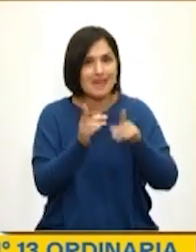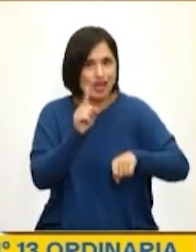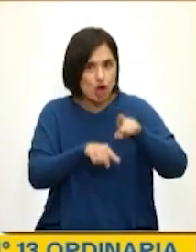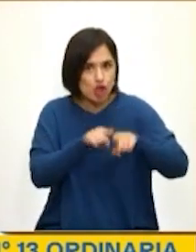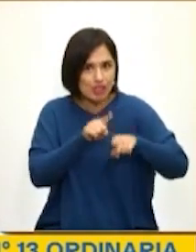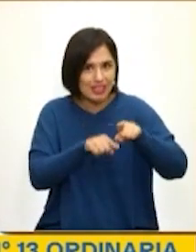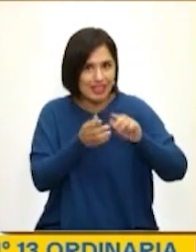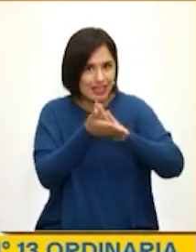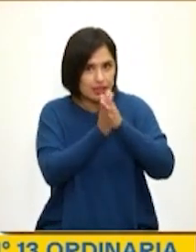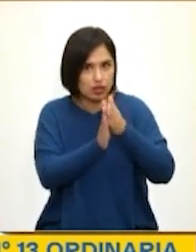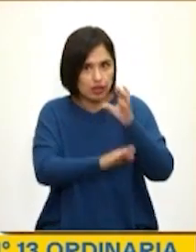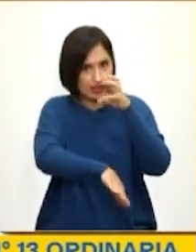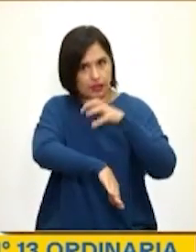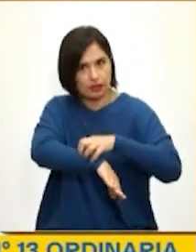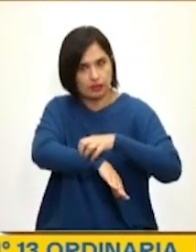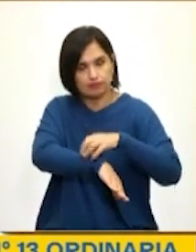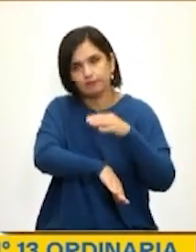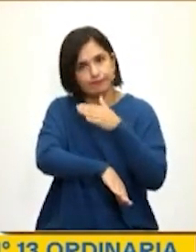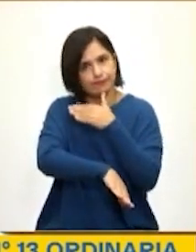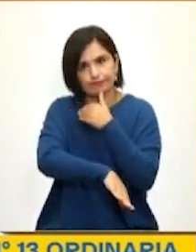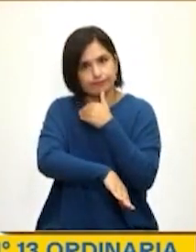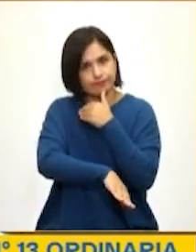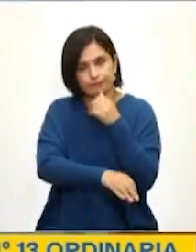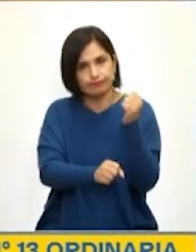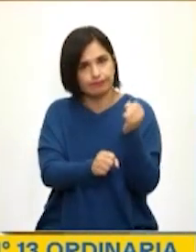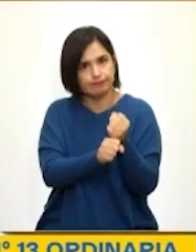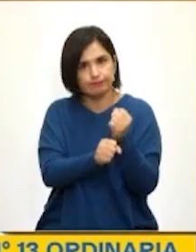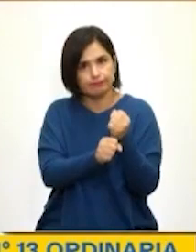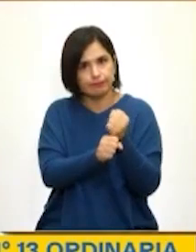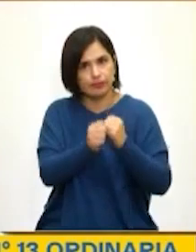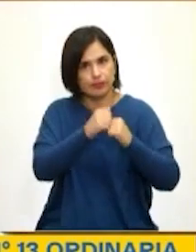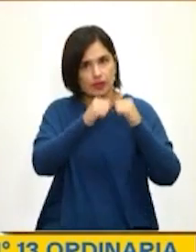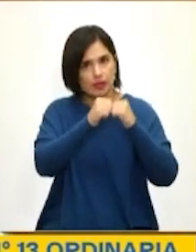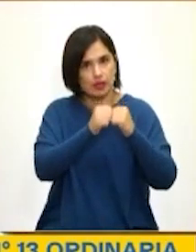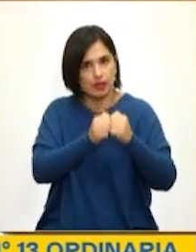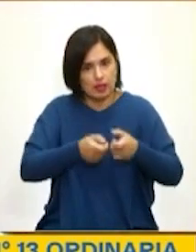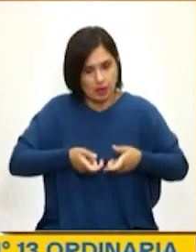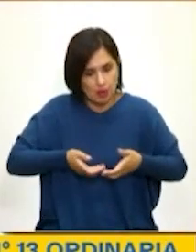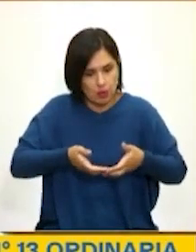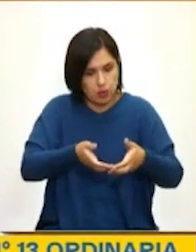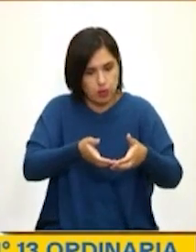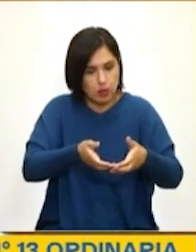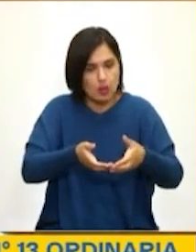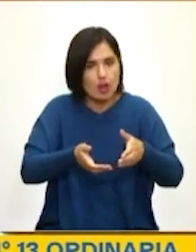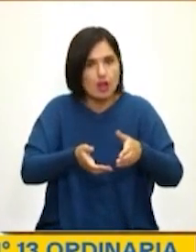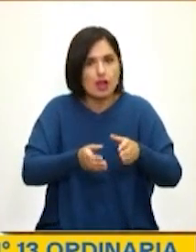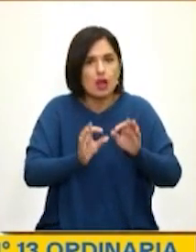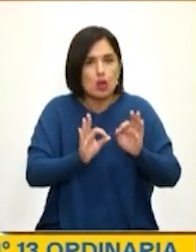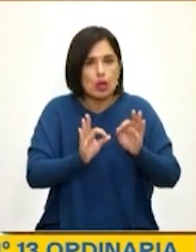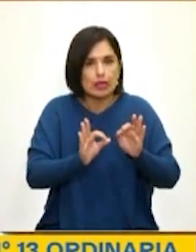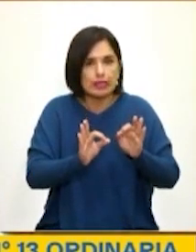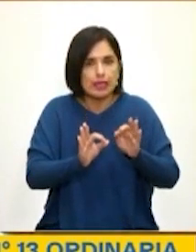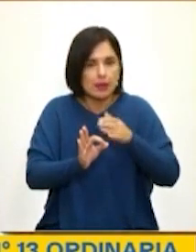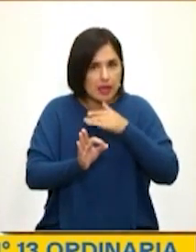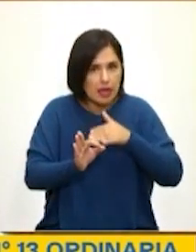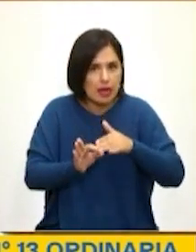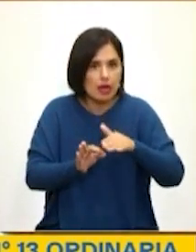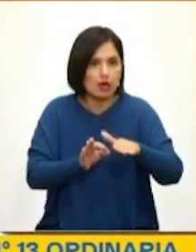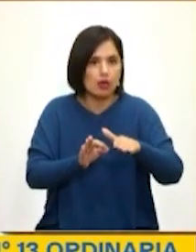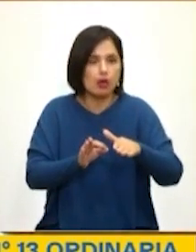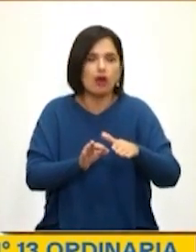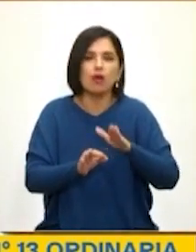toda la región de aisén no tiene obras de canalización apropiadas y adecuada siguen las aguas